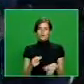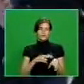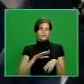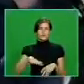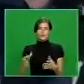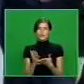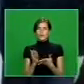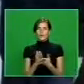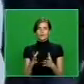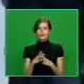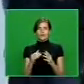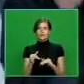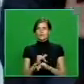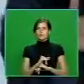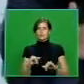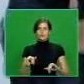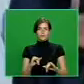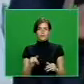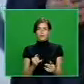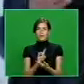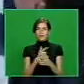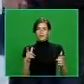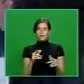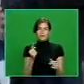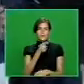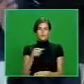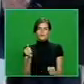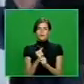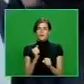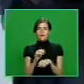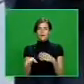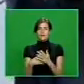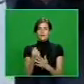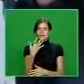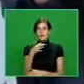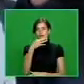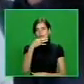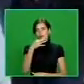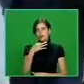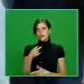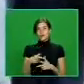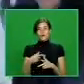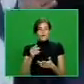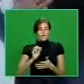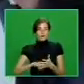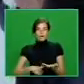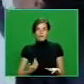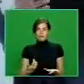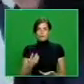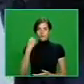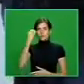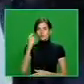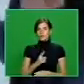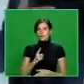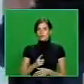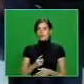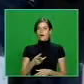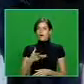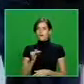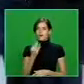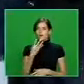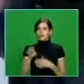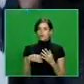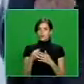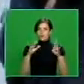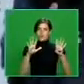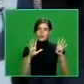después que todos salen y la gente que trabaja Sale hasta las 5 de la tarde entonces queda un vacío que pienso que tenemos que rellenar que es de 4 a 9